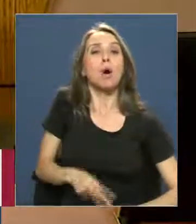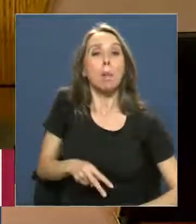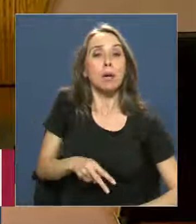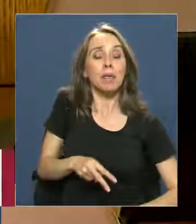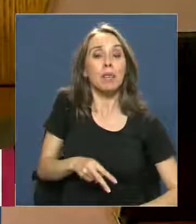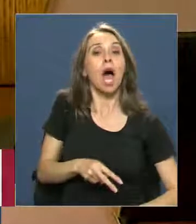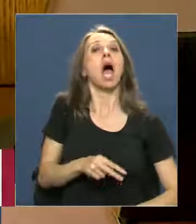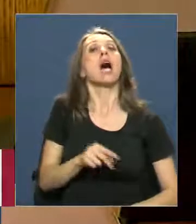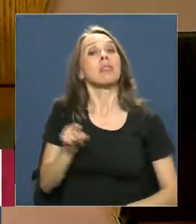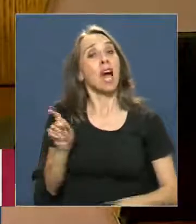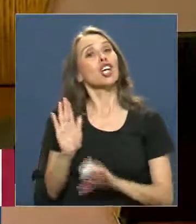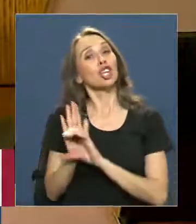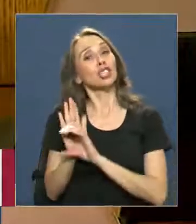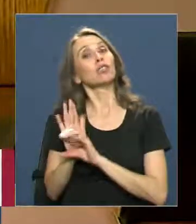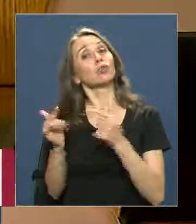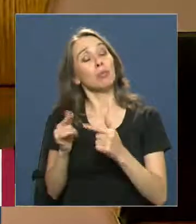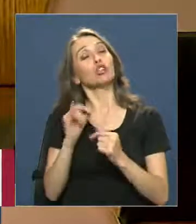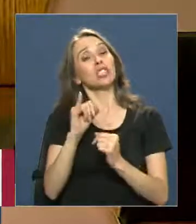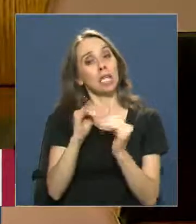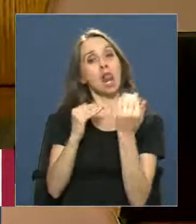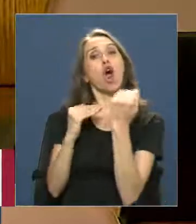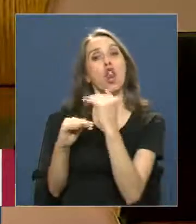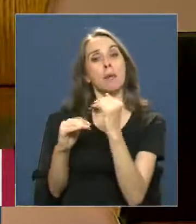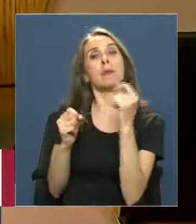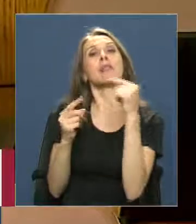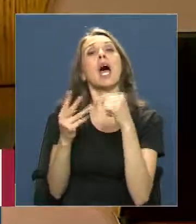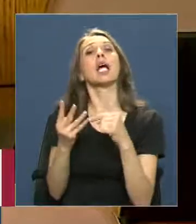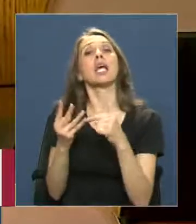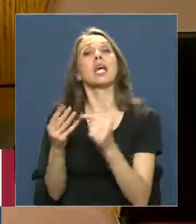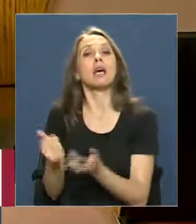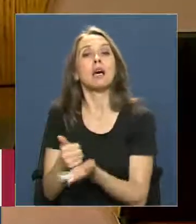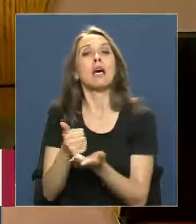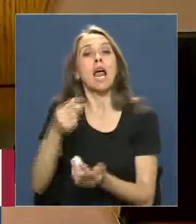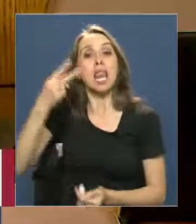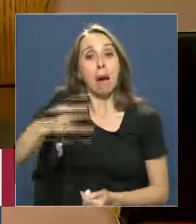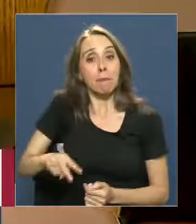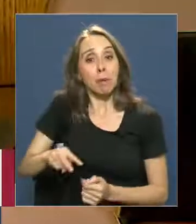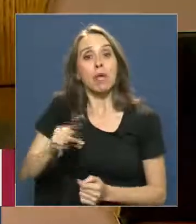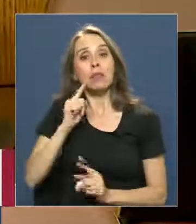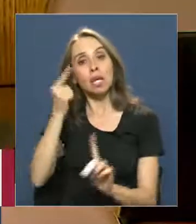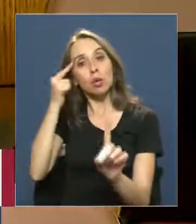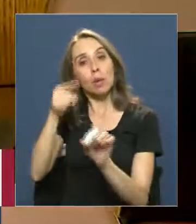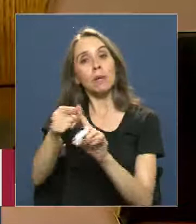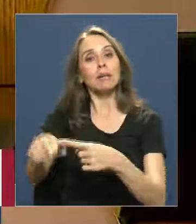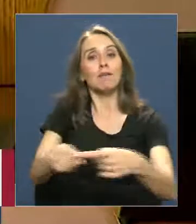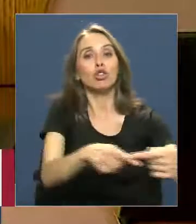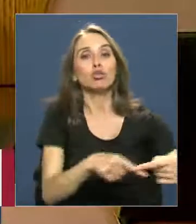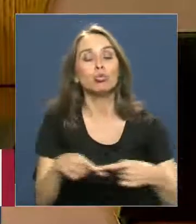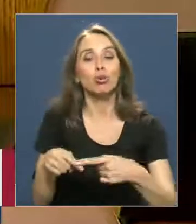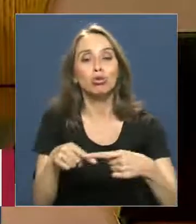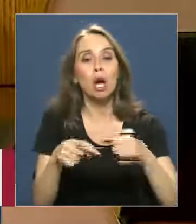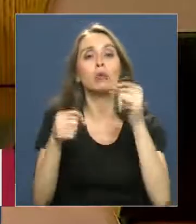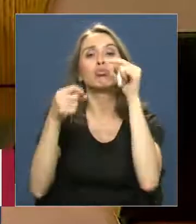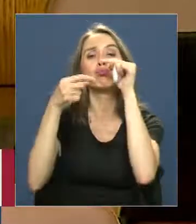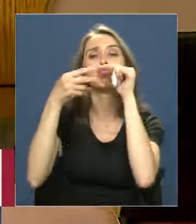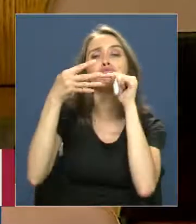tiene limitaciones, que son precisamente la función social de la propiedad, entre los cuales